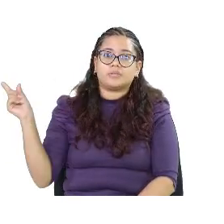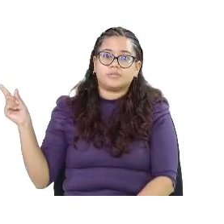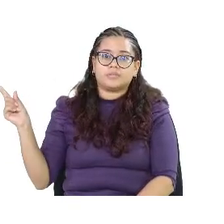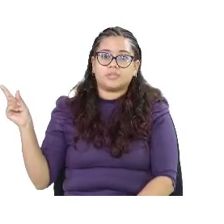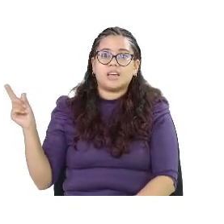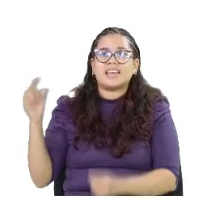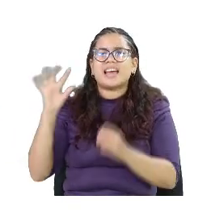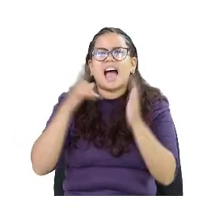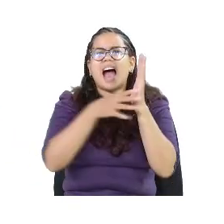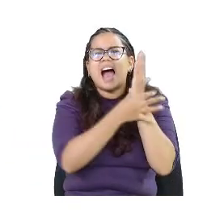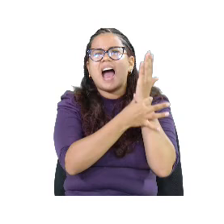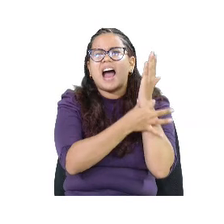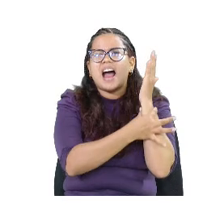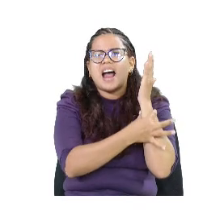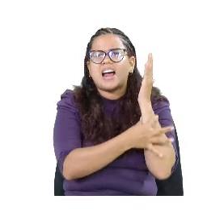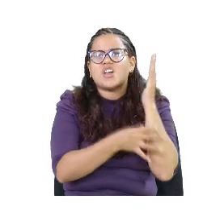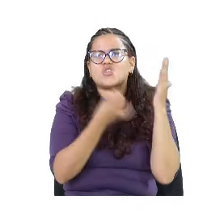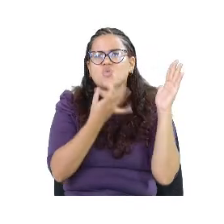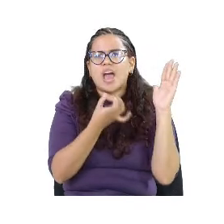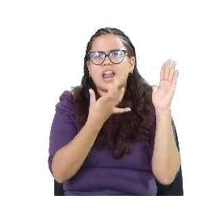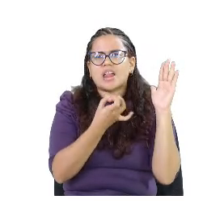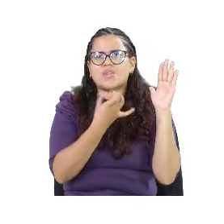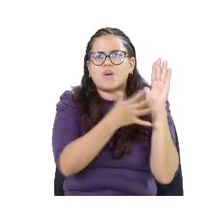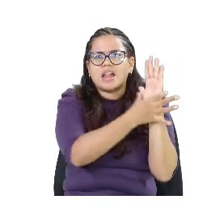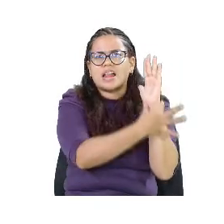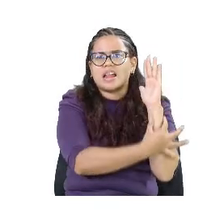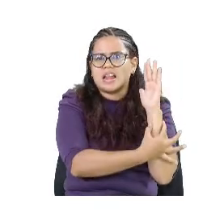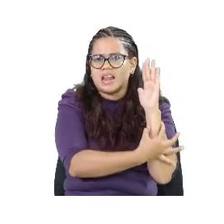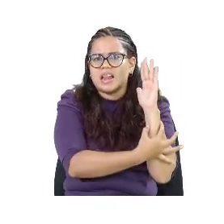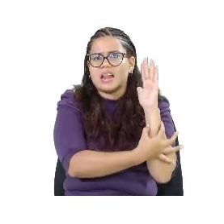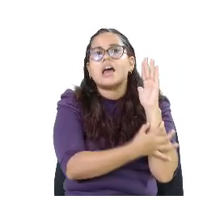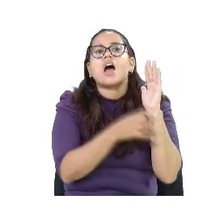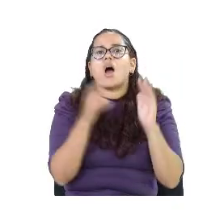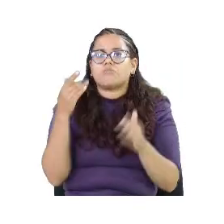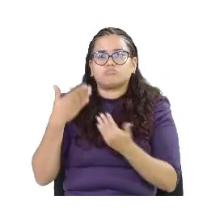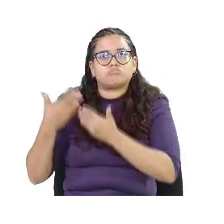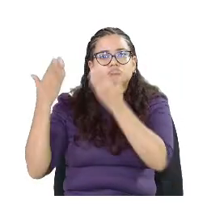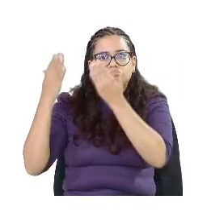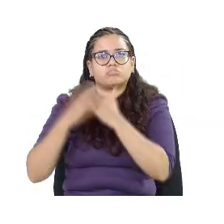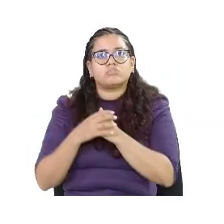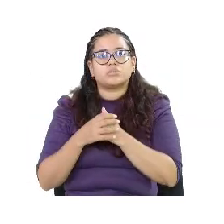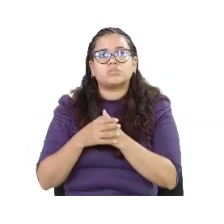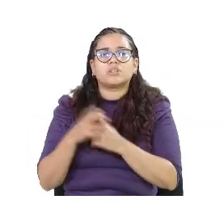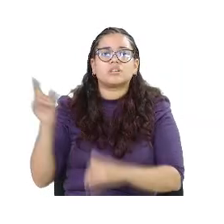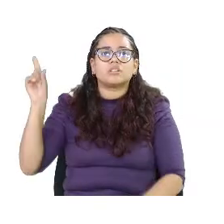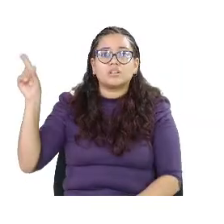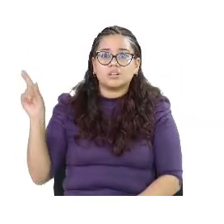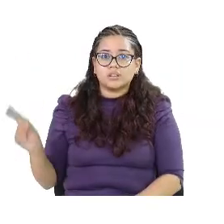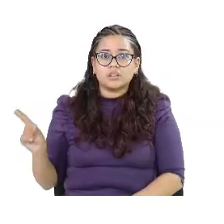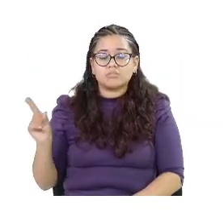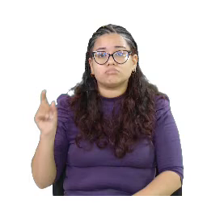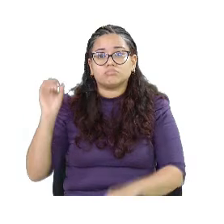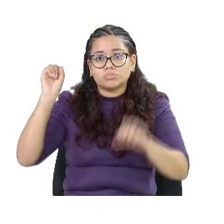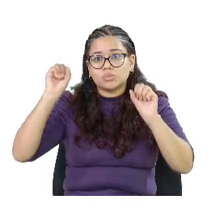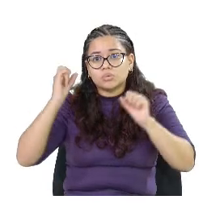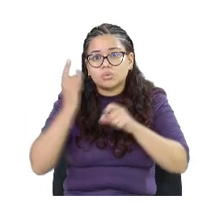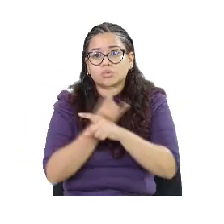carpiano. Entonces, estamos usando el mismo know-how,